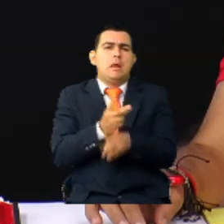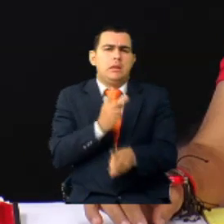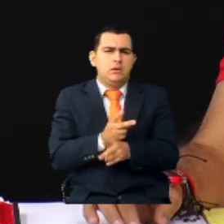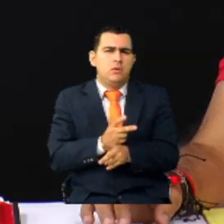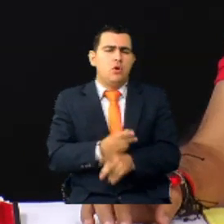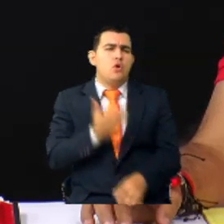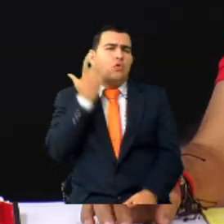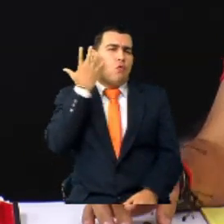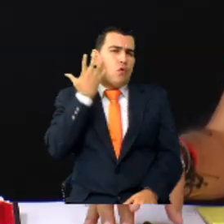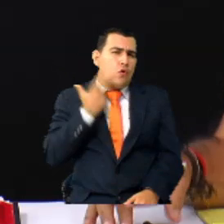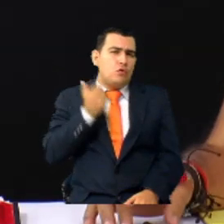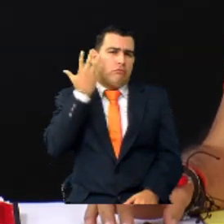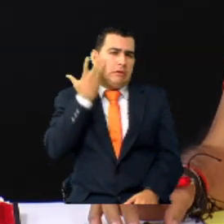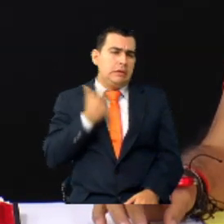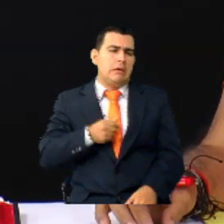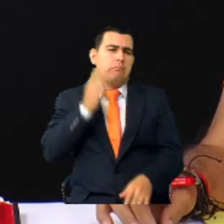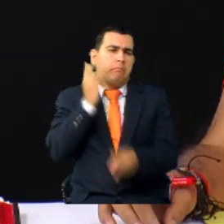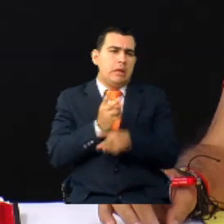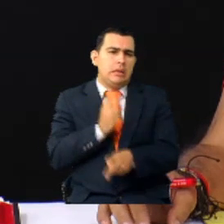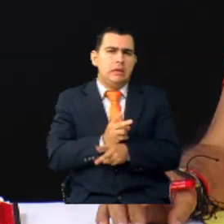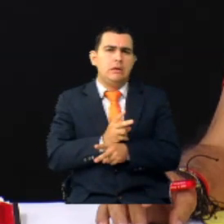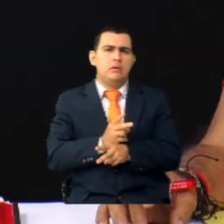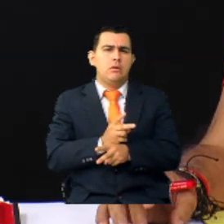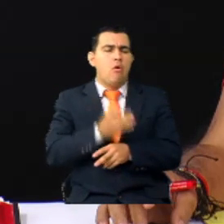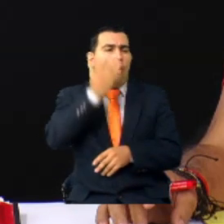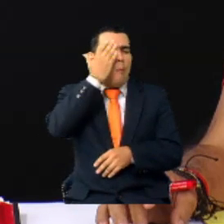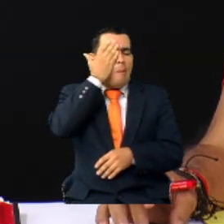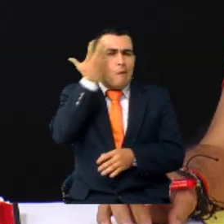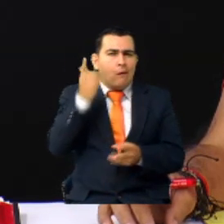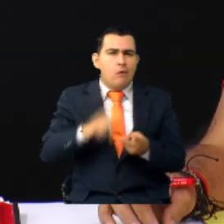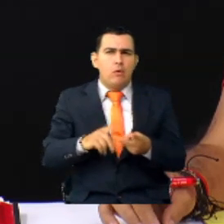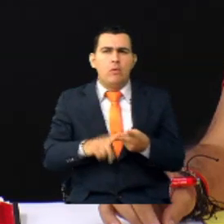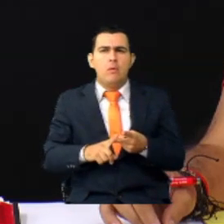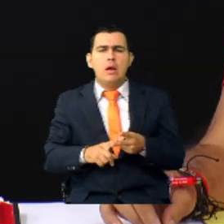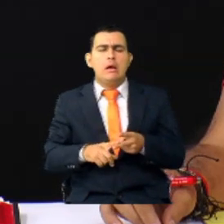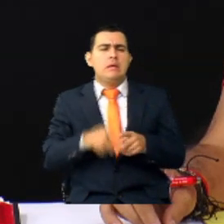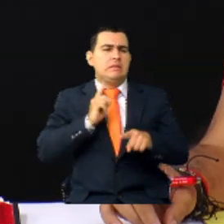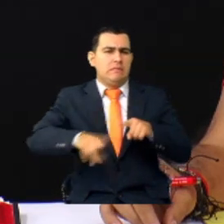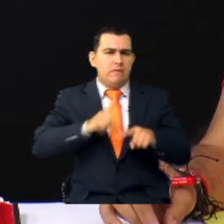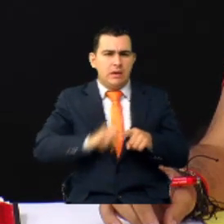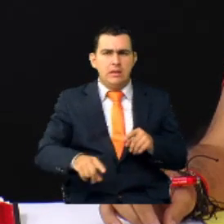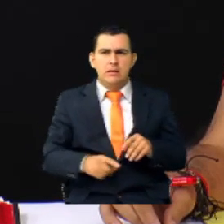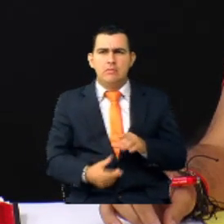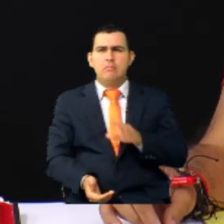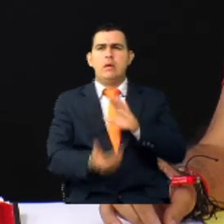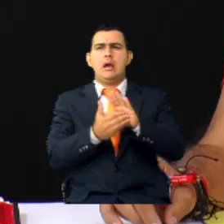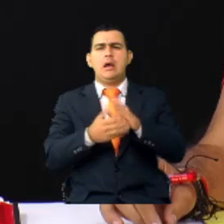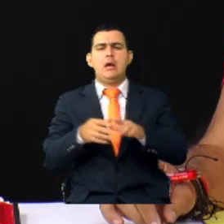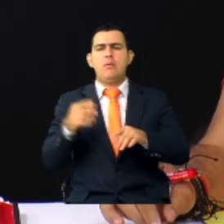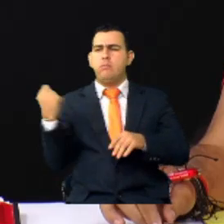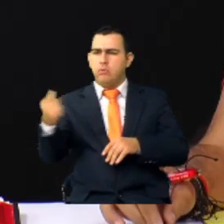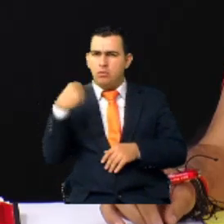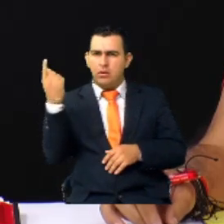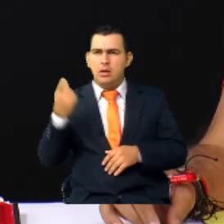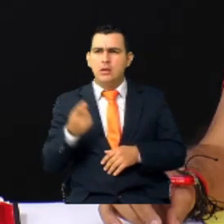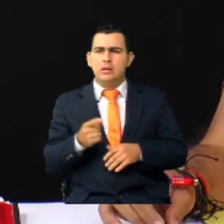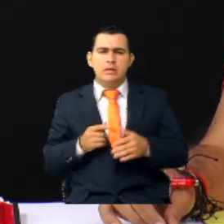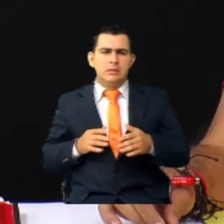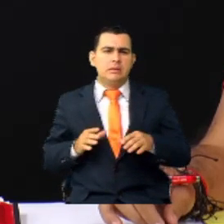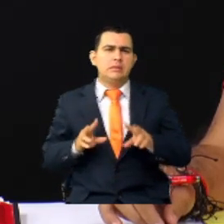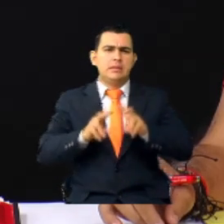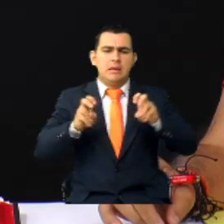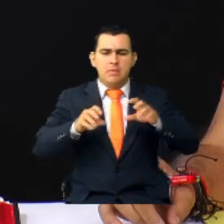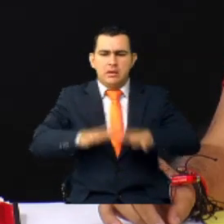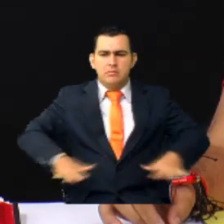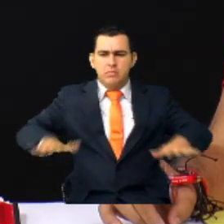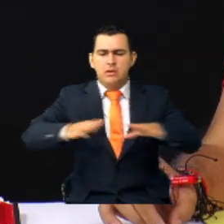constantemente a eso, el tema del mototaxismo, el transporte informal, el transporte formal, el tema del espacio